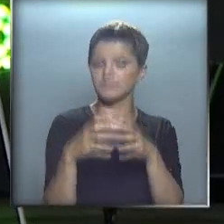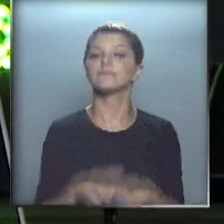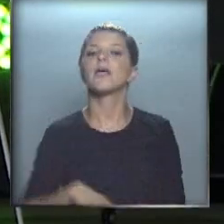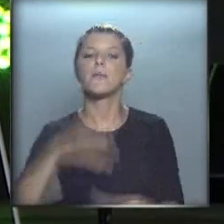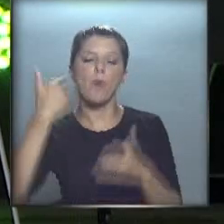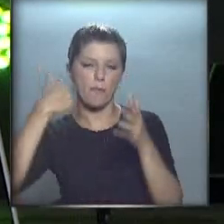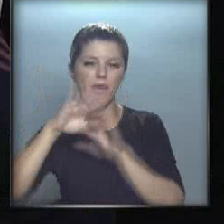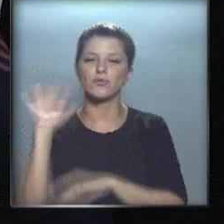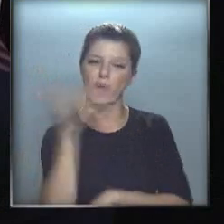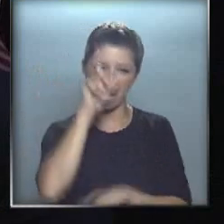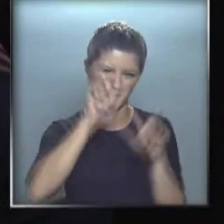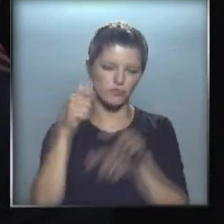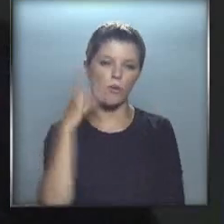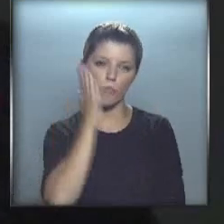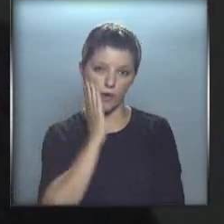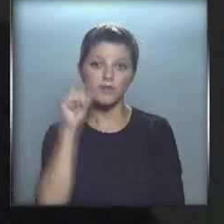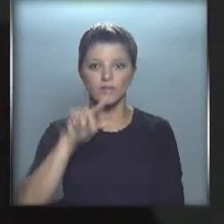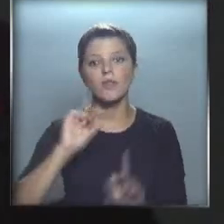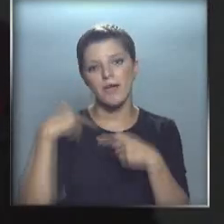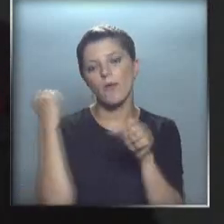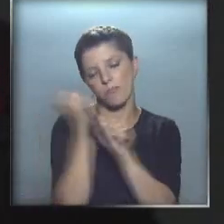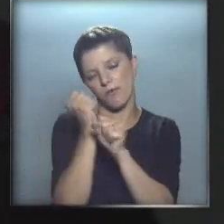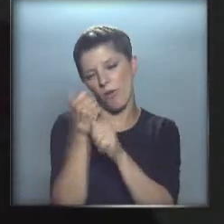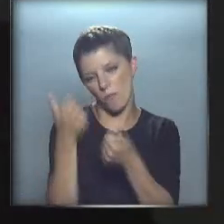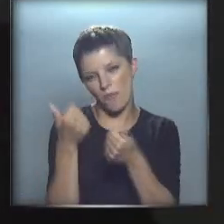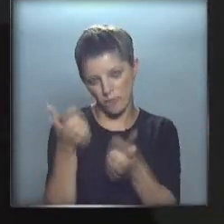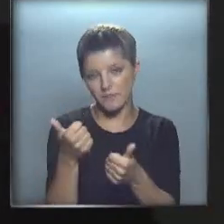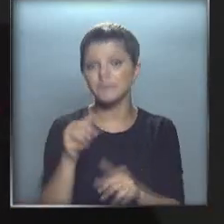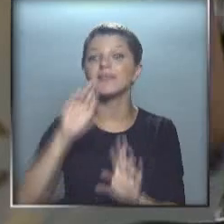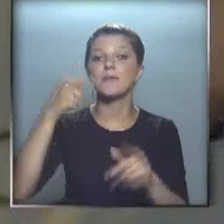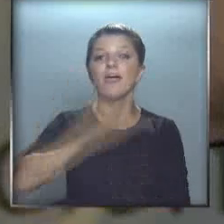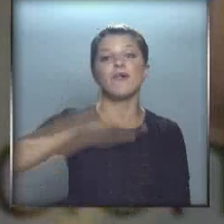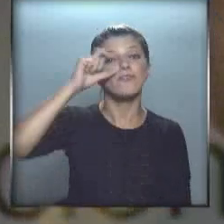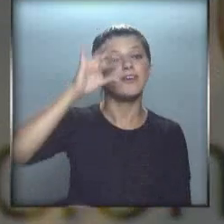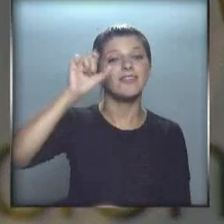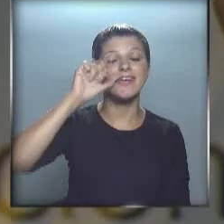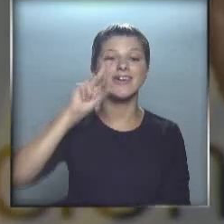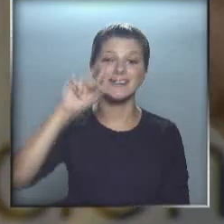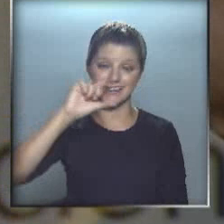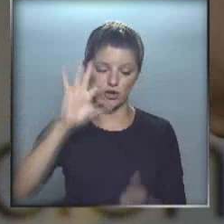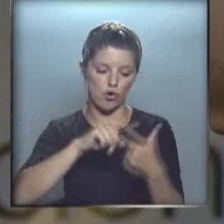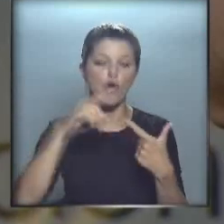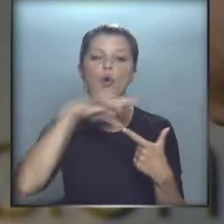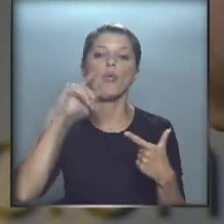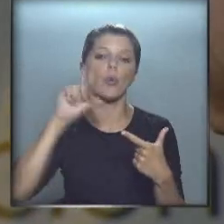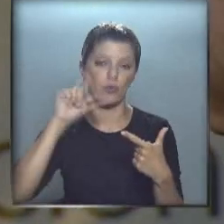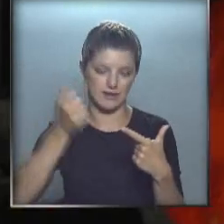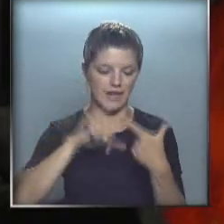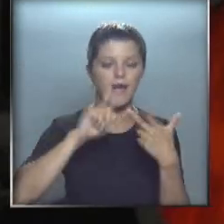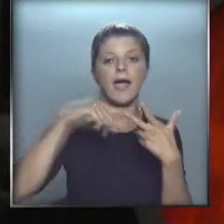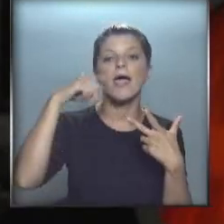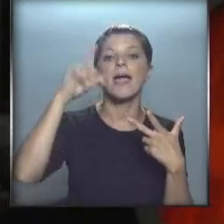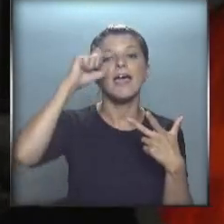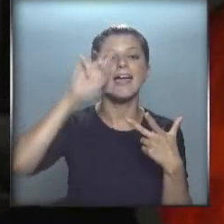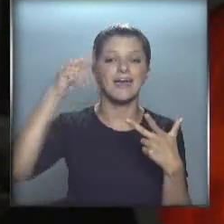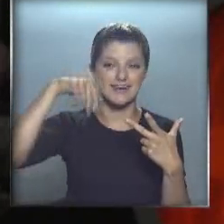más allá de todo el talento, son todos increíbles personas y eso lo hace mucho más lindo trabajar. Muy bien, Federico de Lía está. ¿Quién más está? Está Julia Calvo, María Rojí, Ernesto Claudio, tenemos